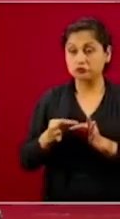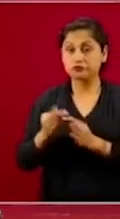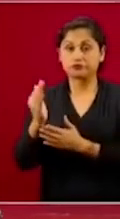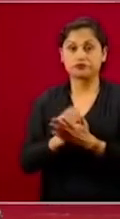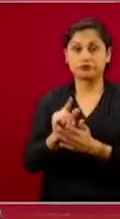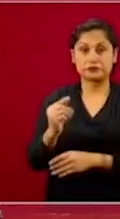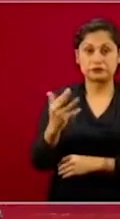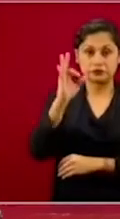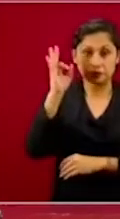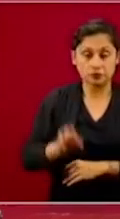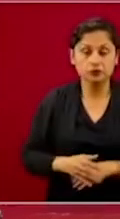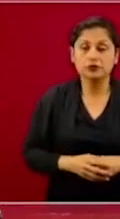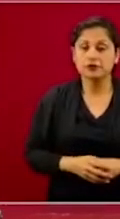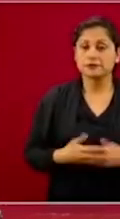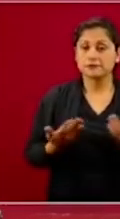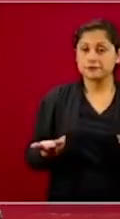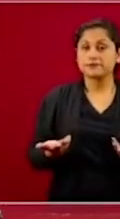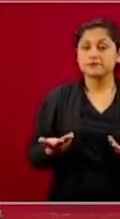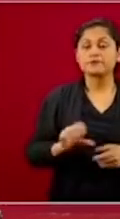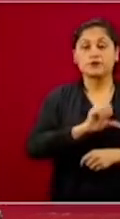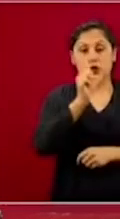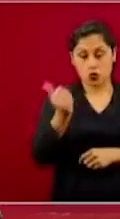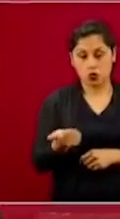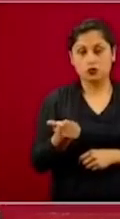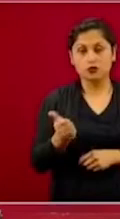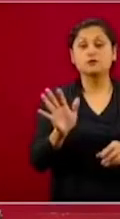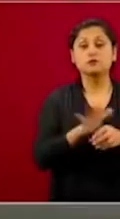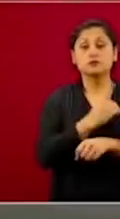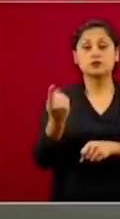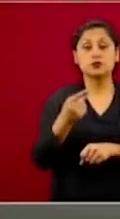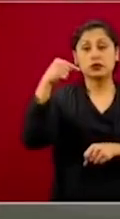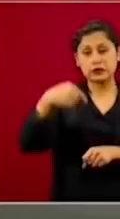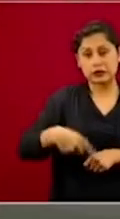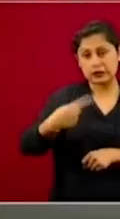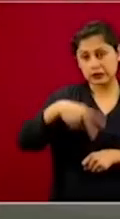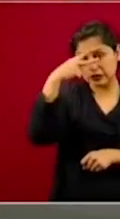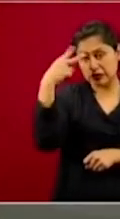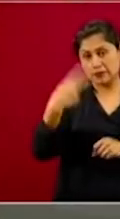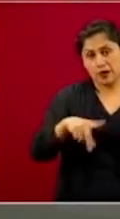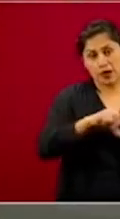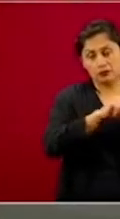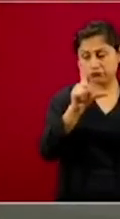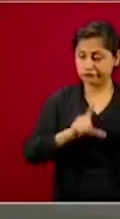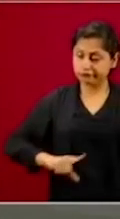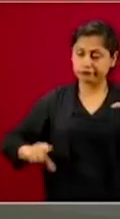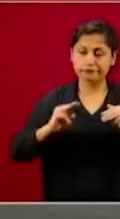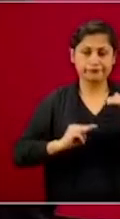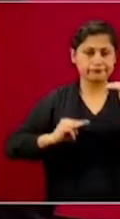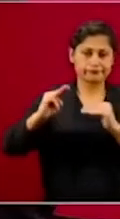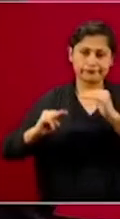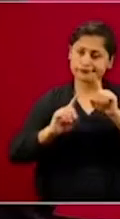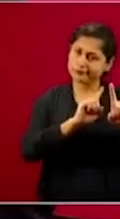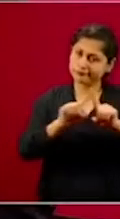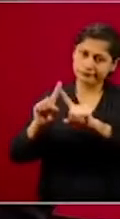dadas una serie de características sociales y económicas de enorme desigualdad, nos ha interesado que el